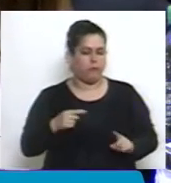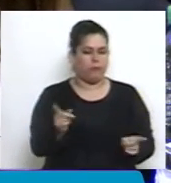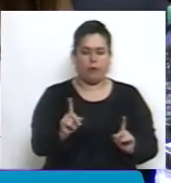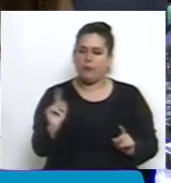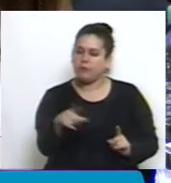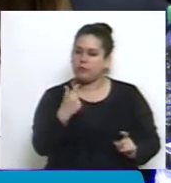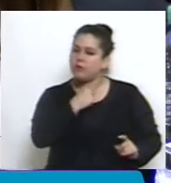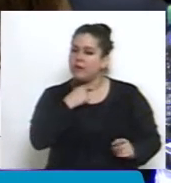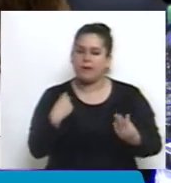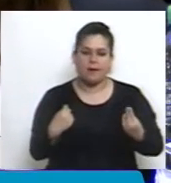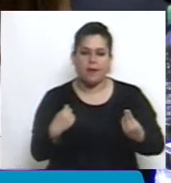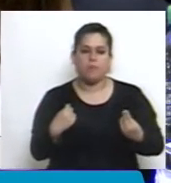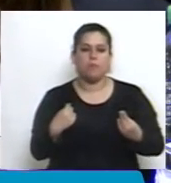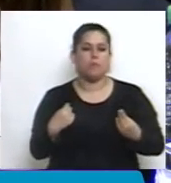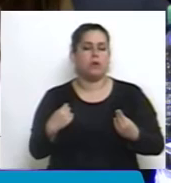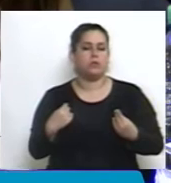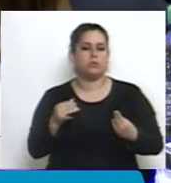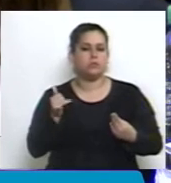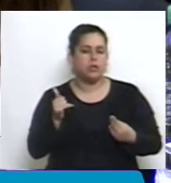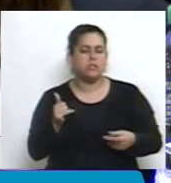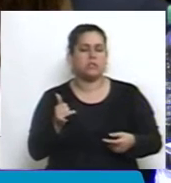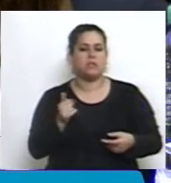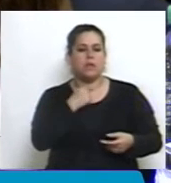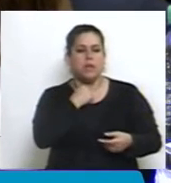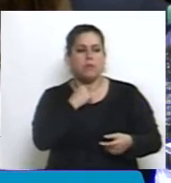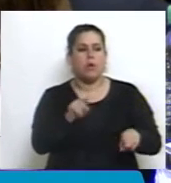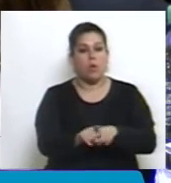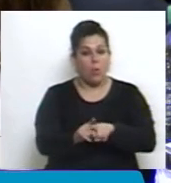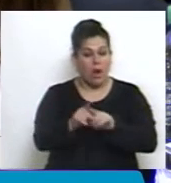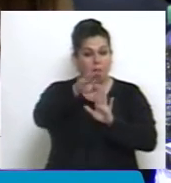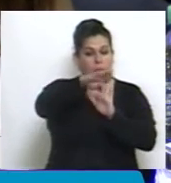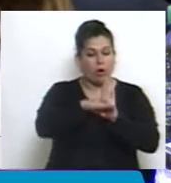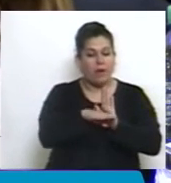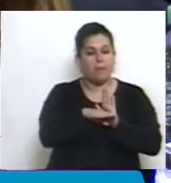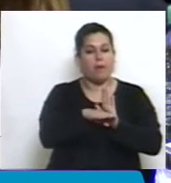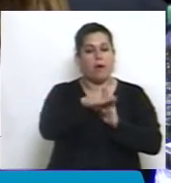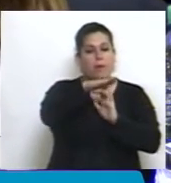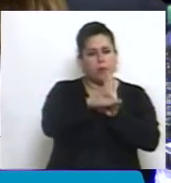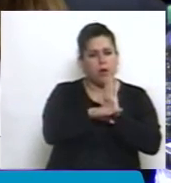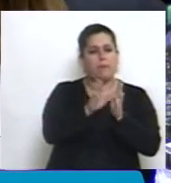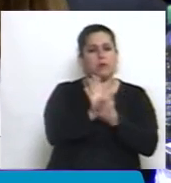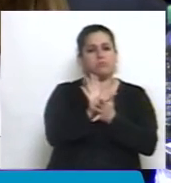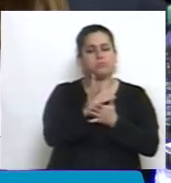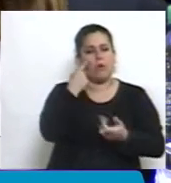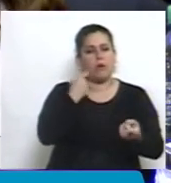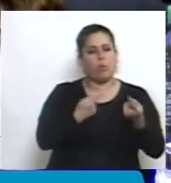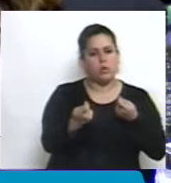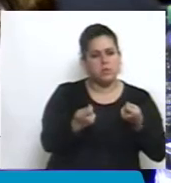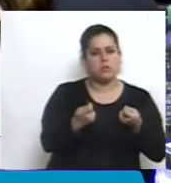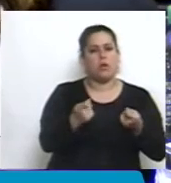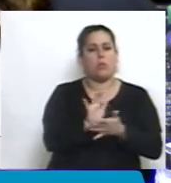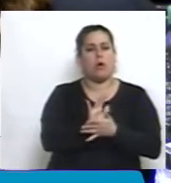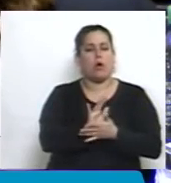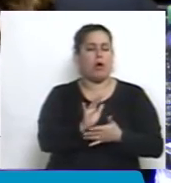queremos subrayar que el programa de regularización de